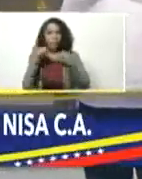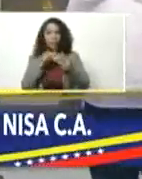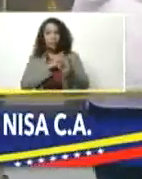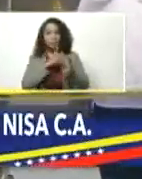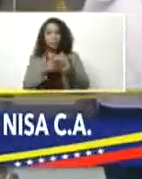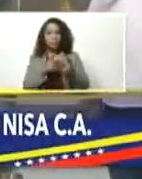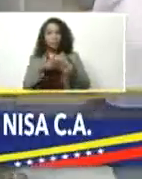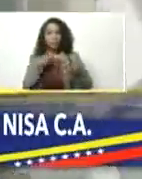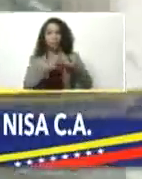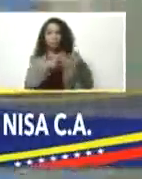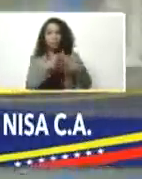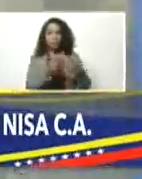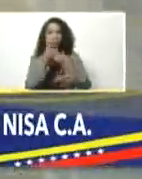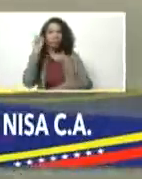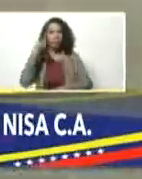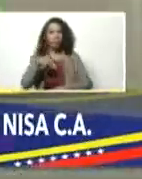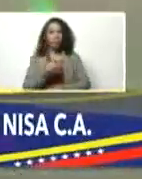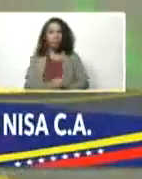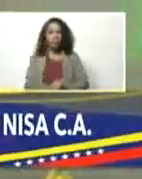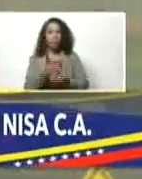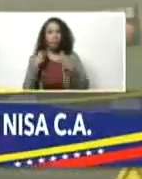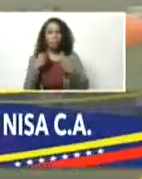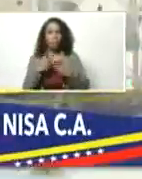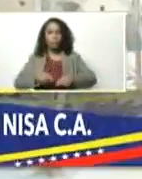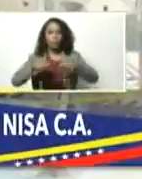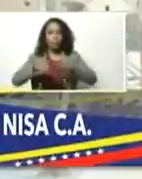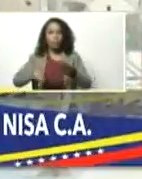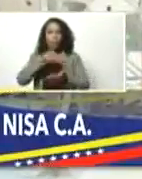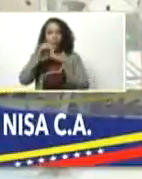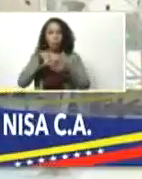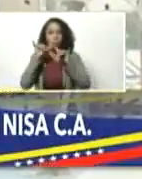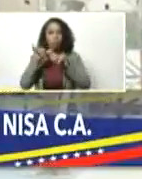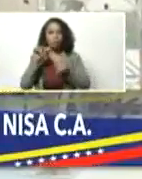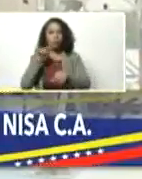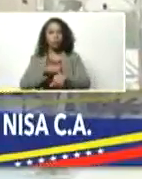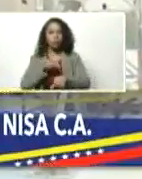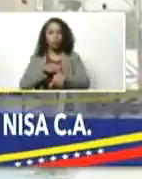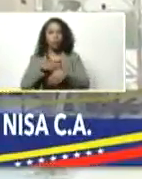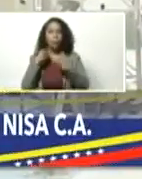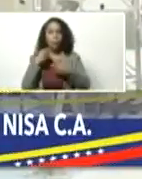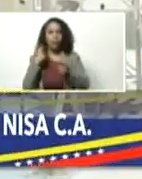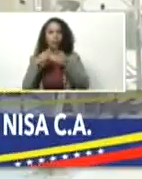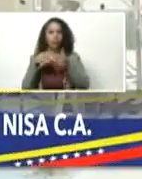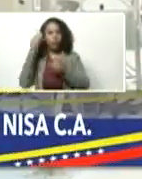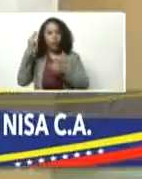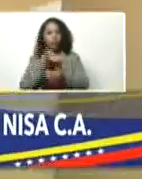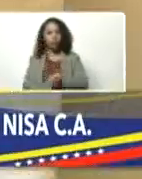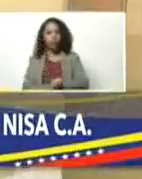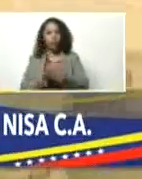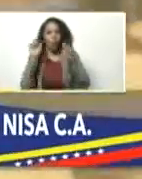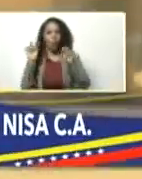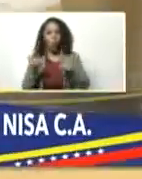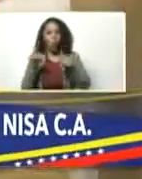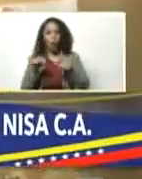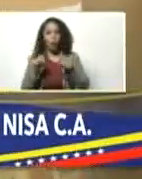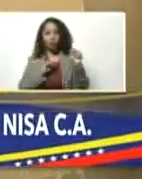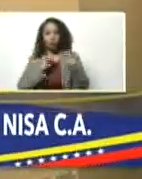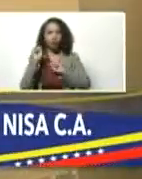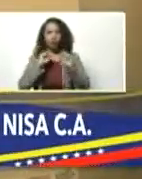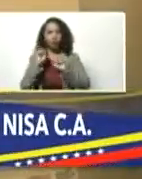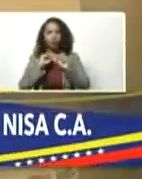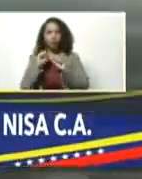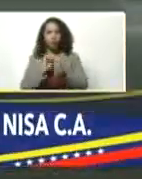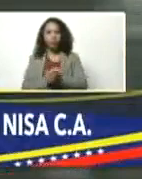vocación productiva también para el mercado nacional y al mismo tiempo para la exportación. Hoy, con el motor de